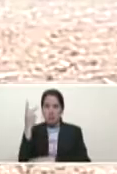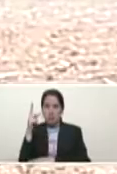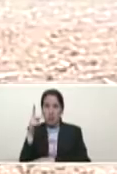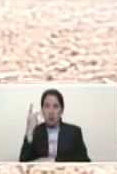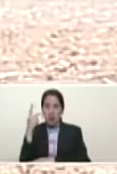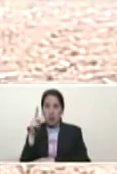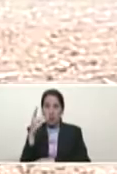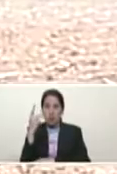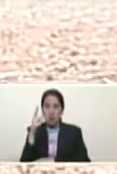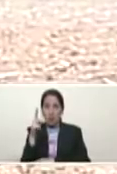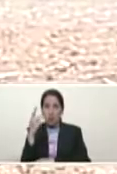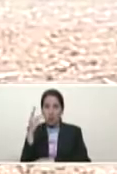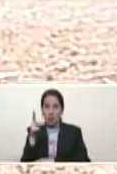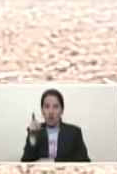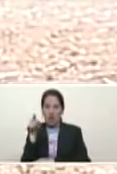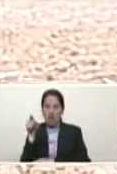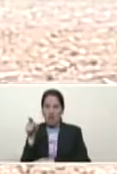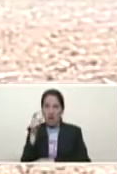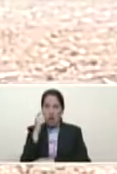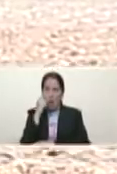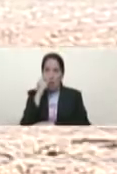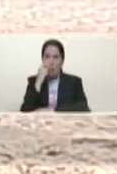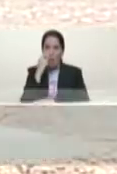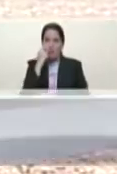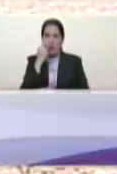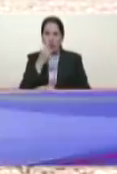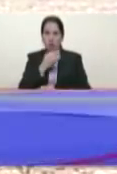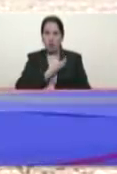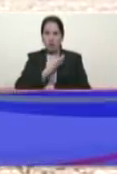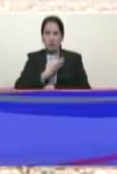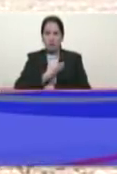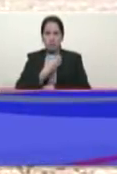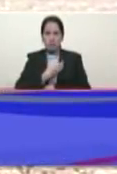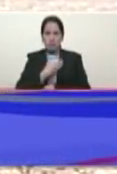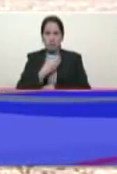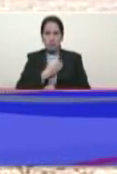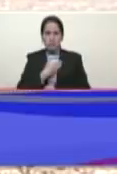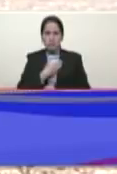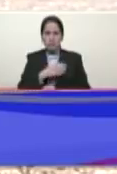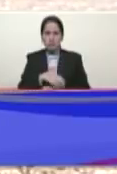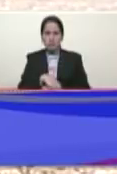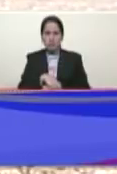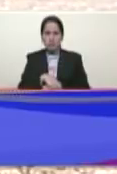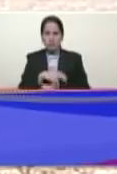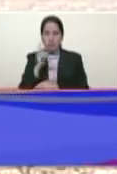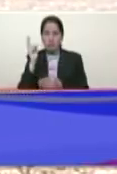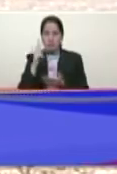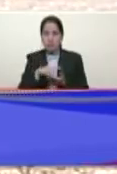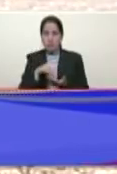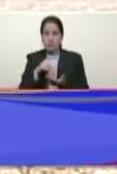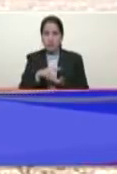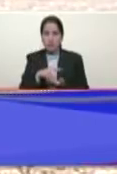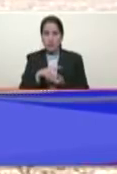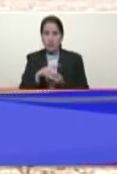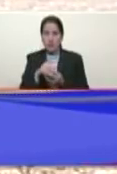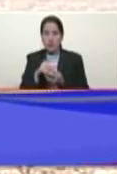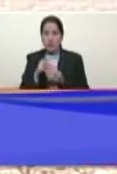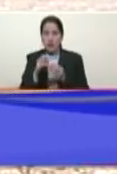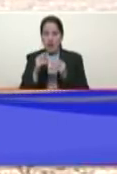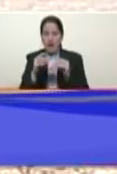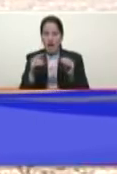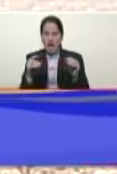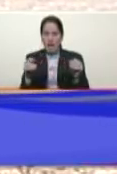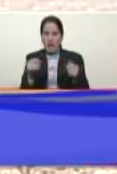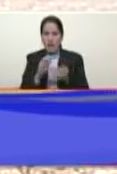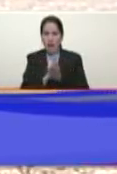Chaguaramas, allá está el compañero gobernador José Vázquez. Precisamente en la planta procesadora de harina de maíz